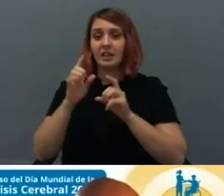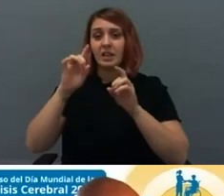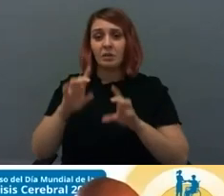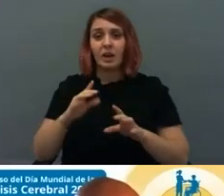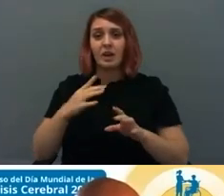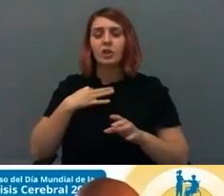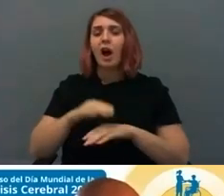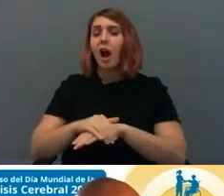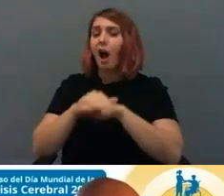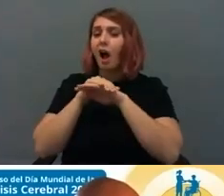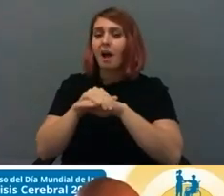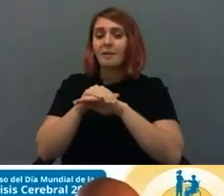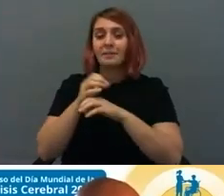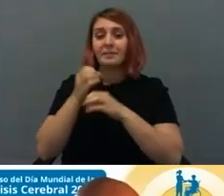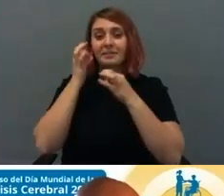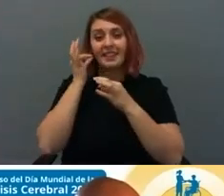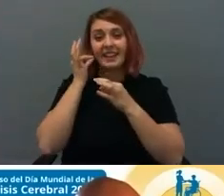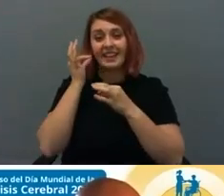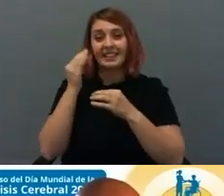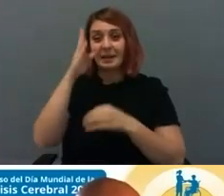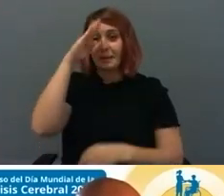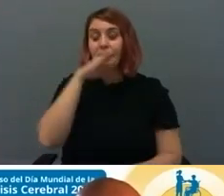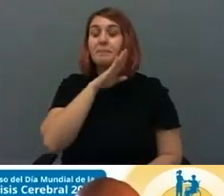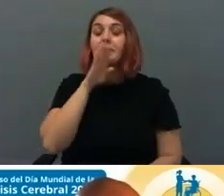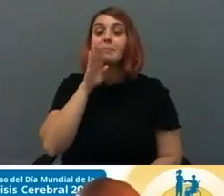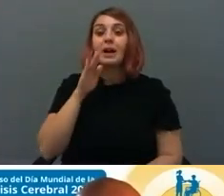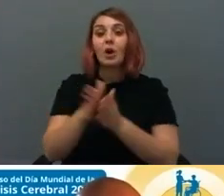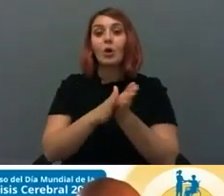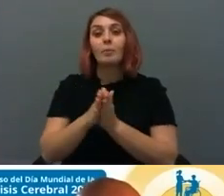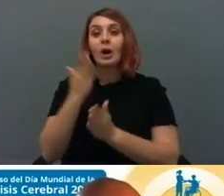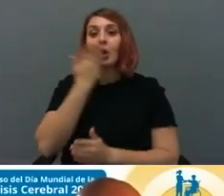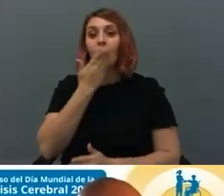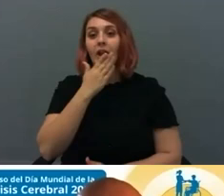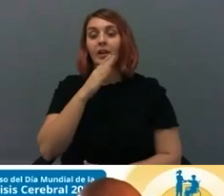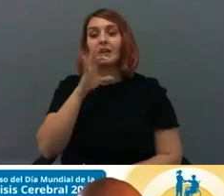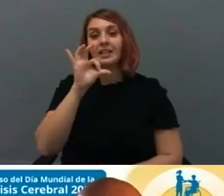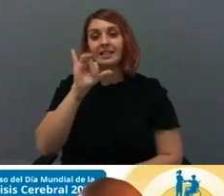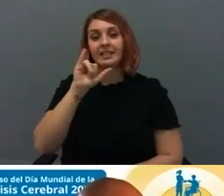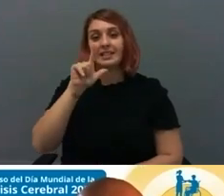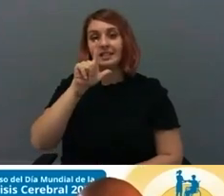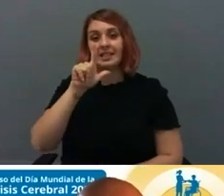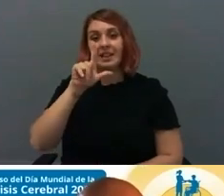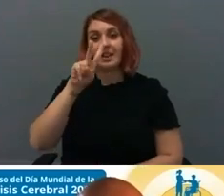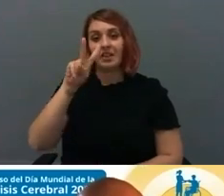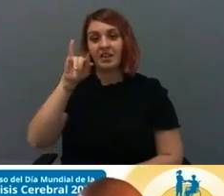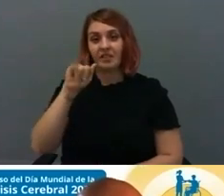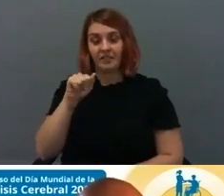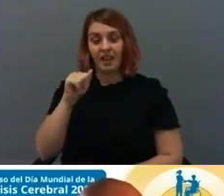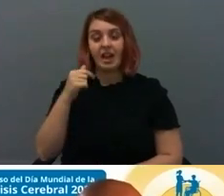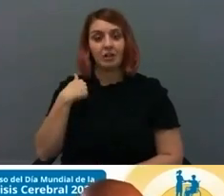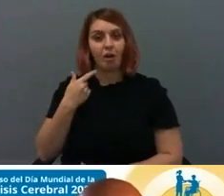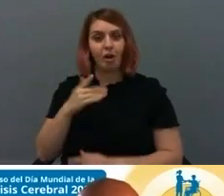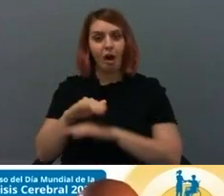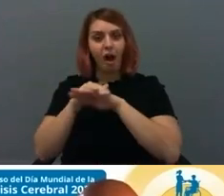grandes amigas entre las madres de los compañeros del colegio de Silvia. Y desde luego yo